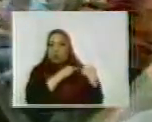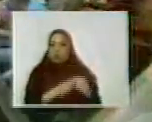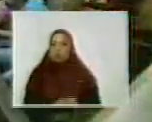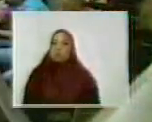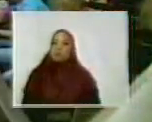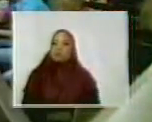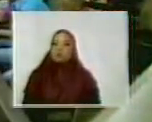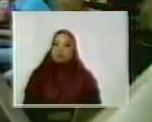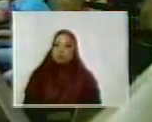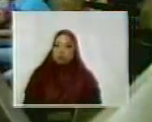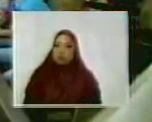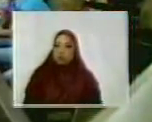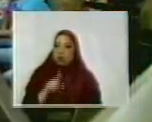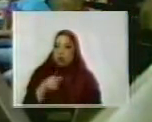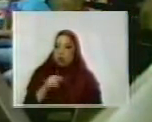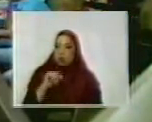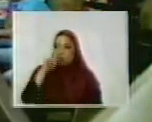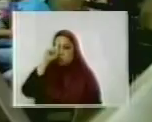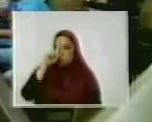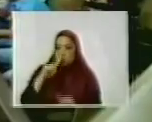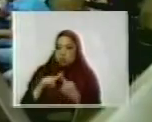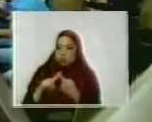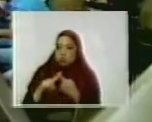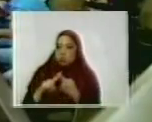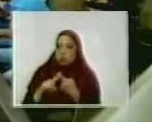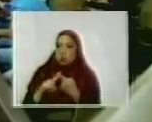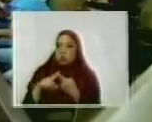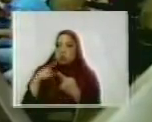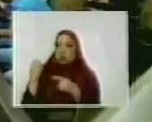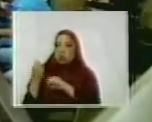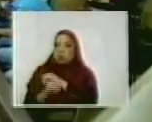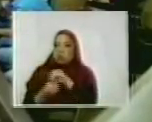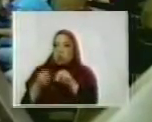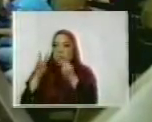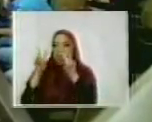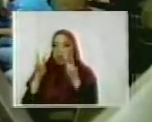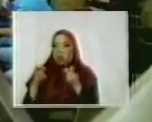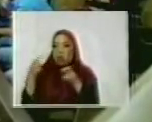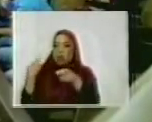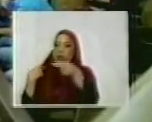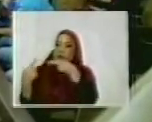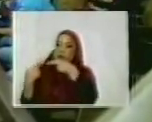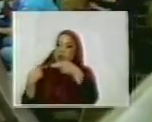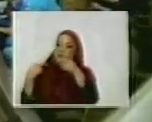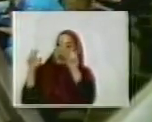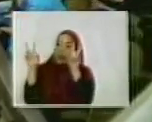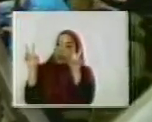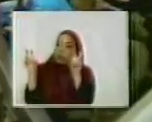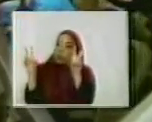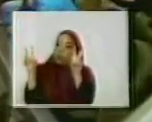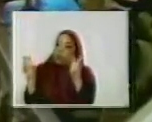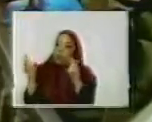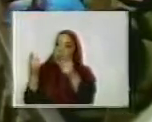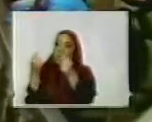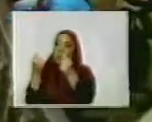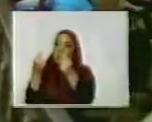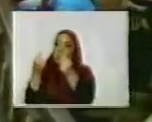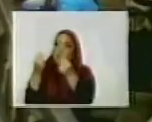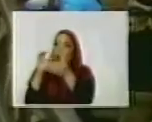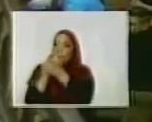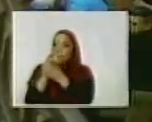Hay un fin supremo en él: poder crear nuevas relaciones comerciales con nuestros